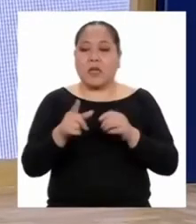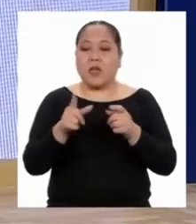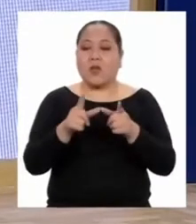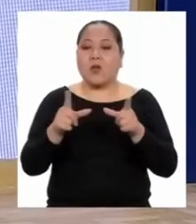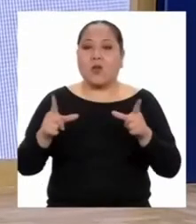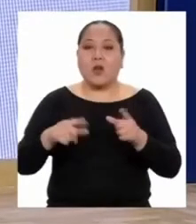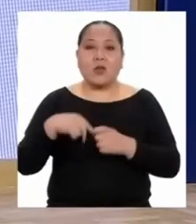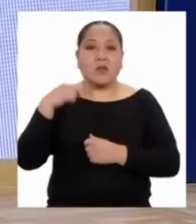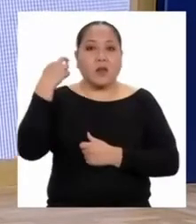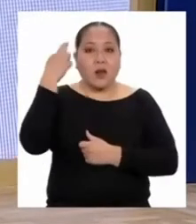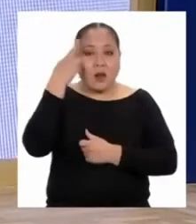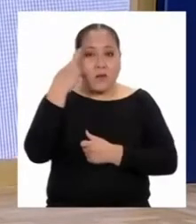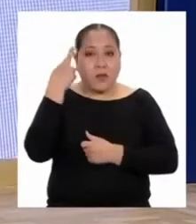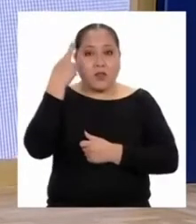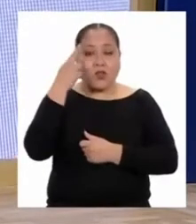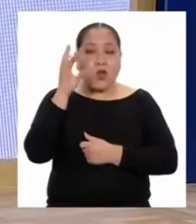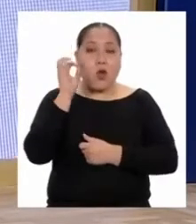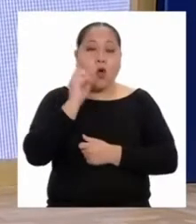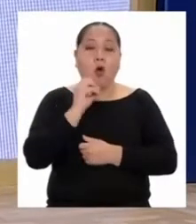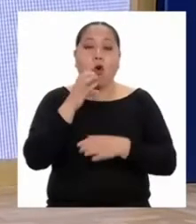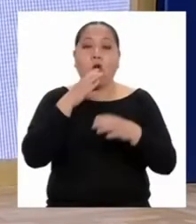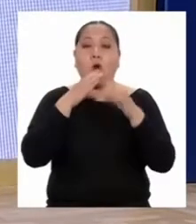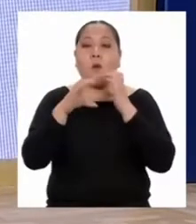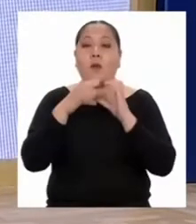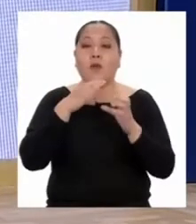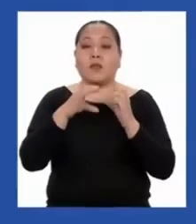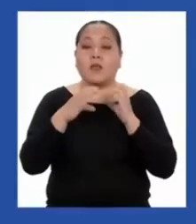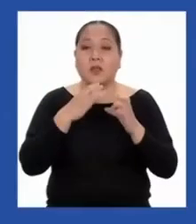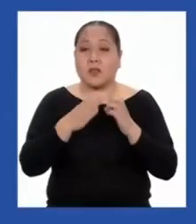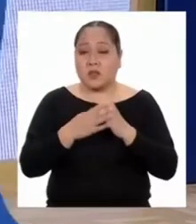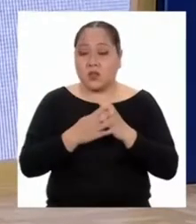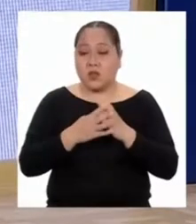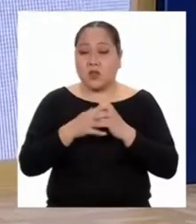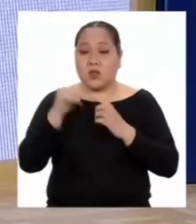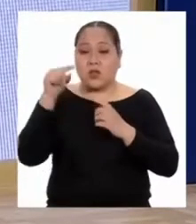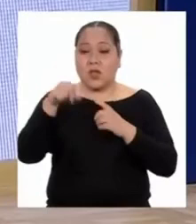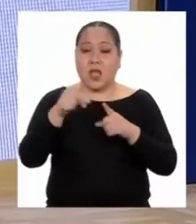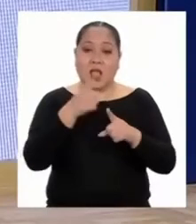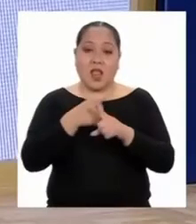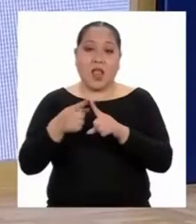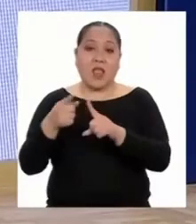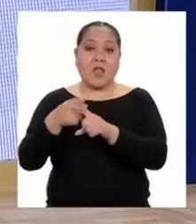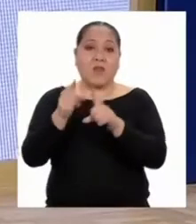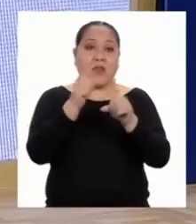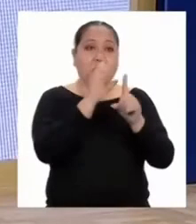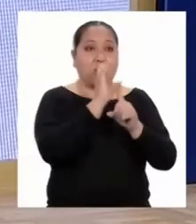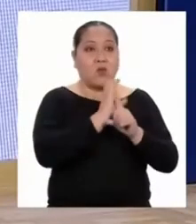y conversatorios sobre el tema de la diversidad cultural.